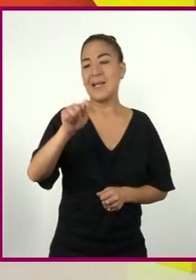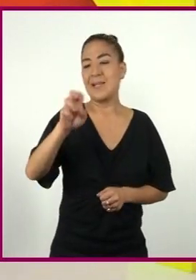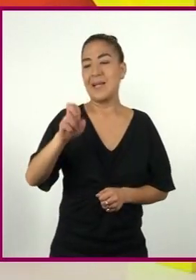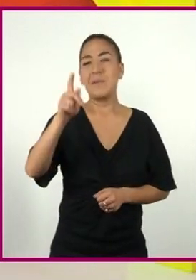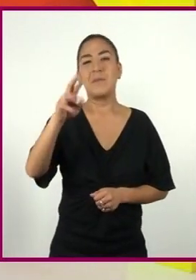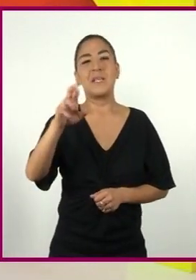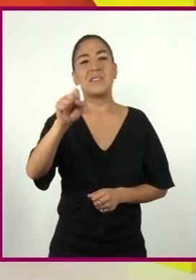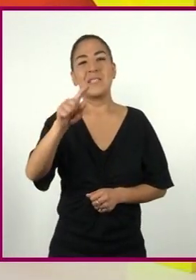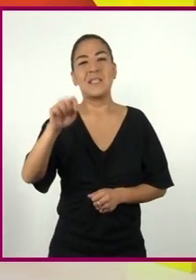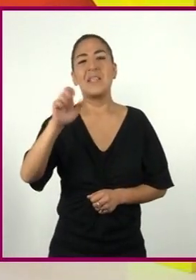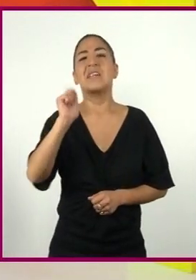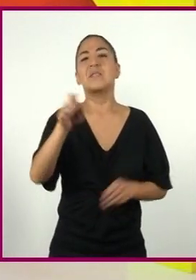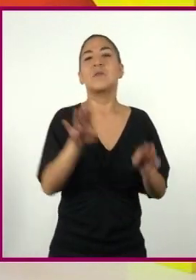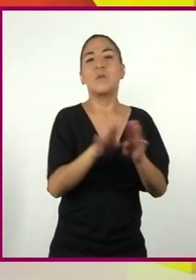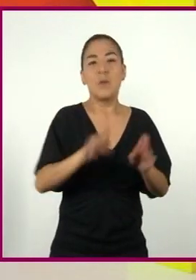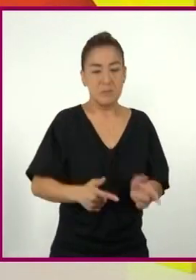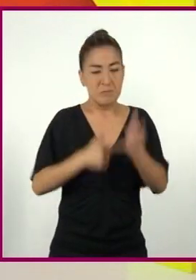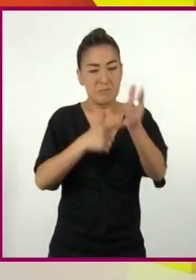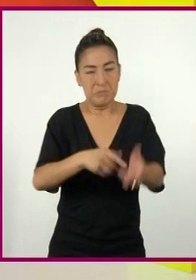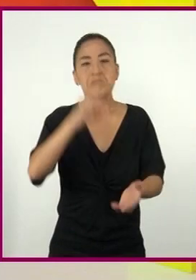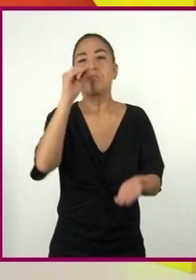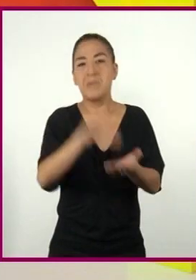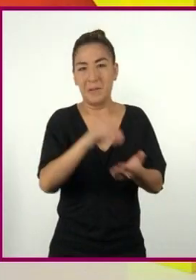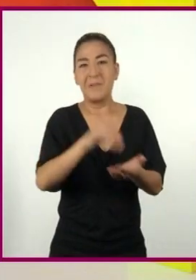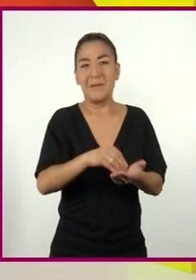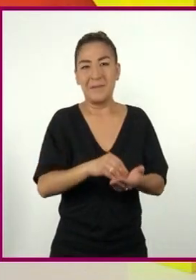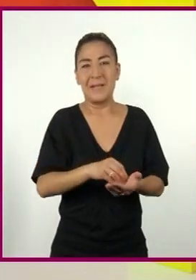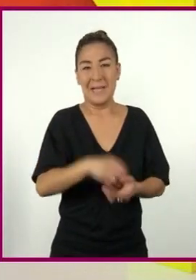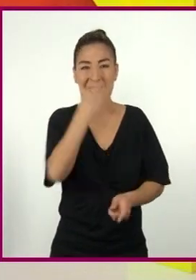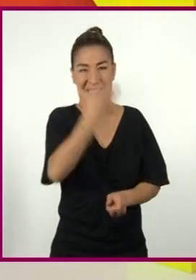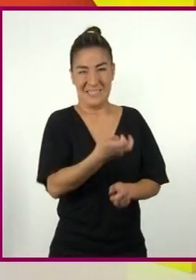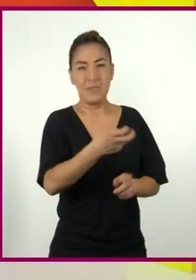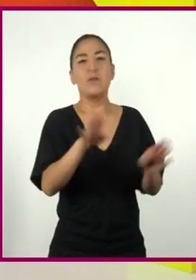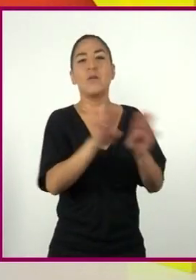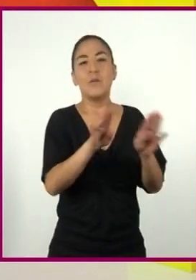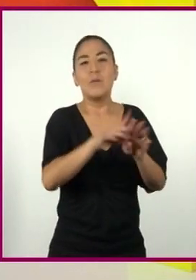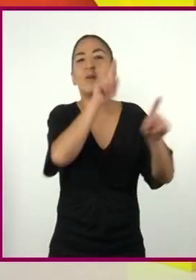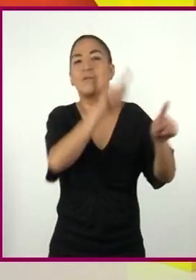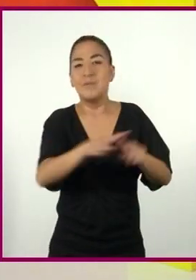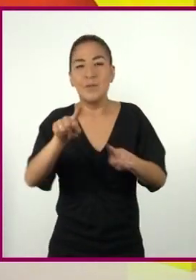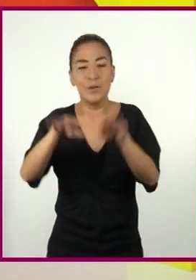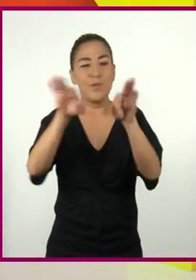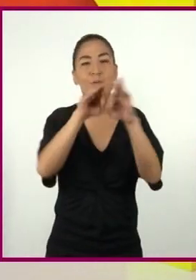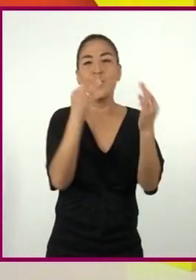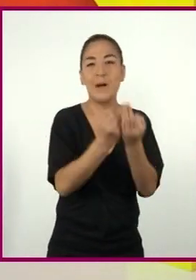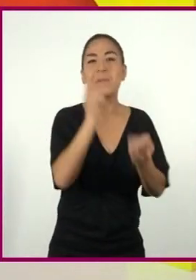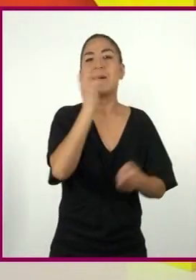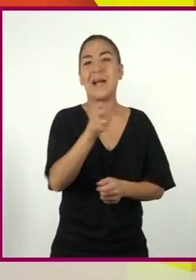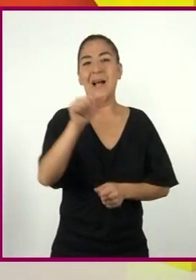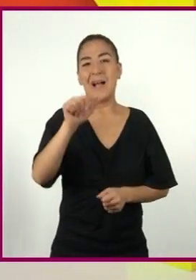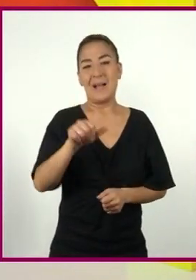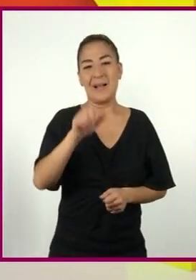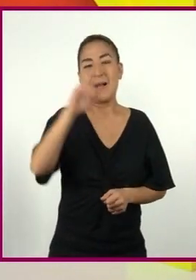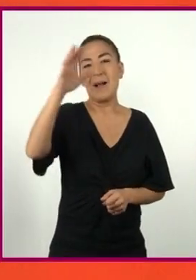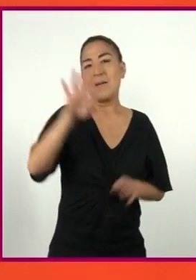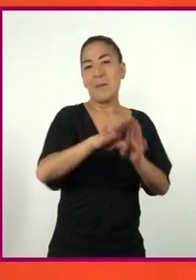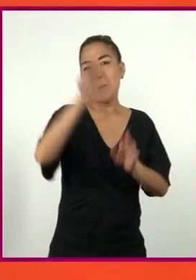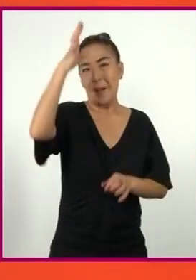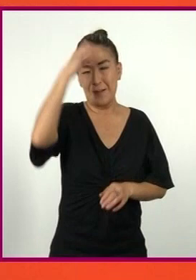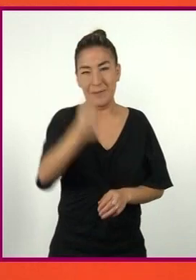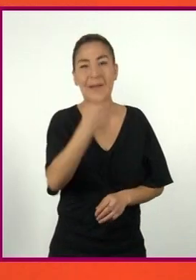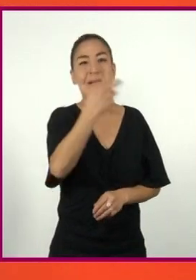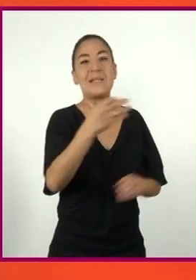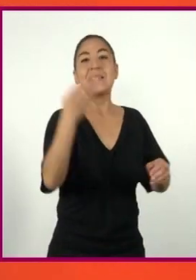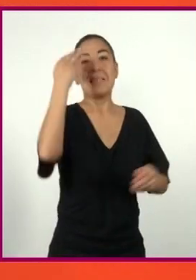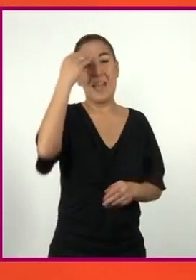acción que aún continúa vigente. Esas son distinciones aspectuales en el tiempo